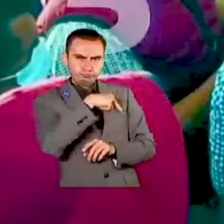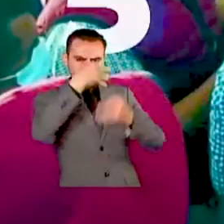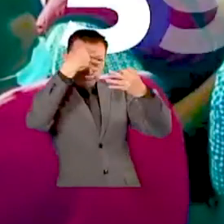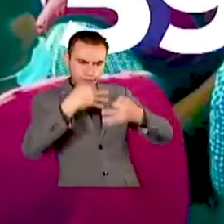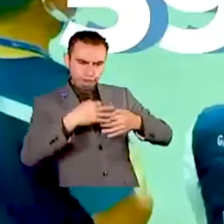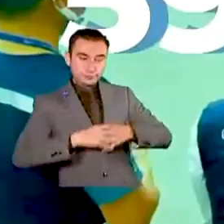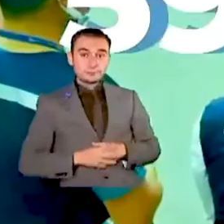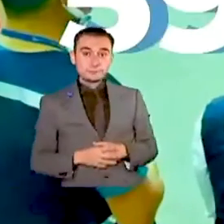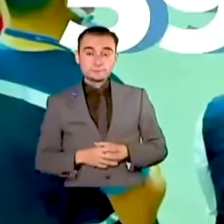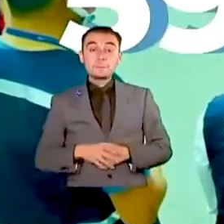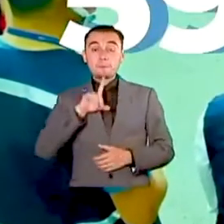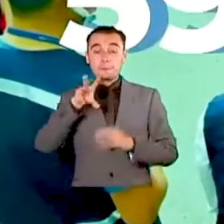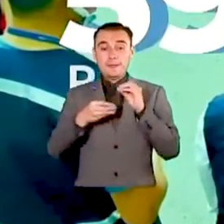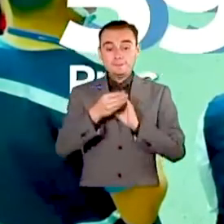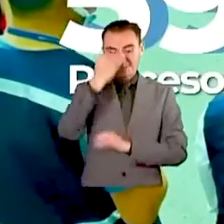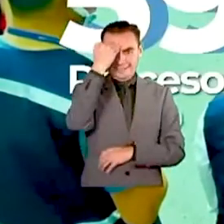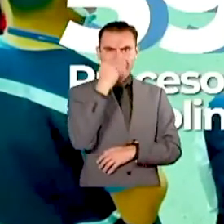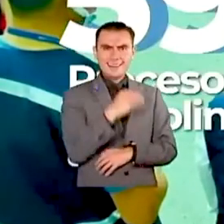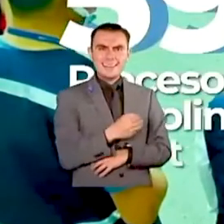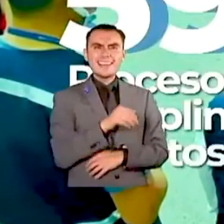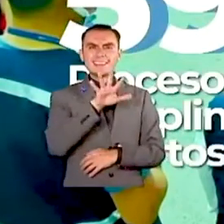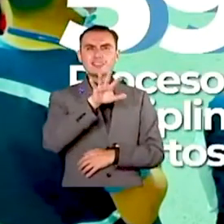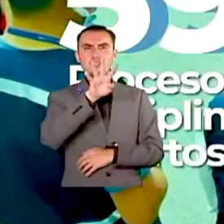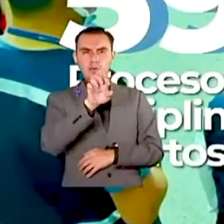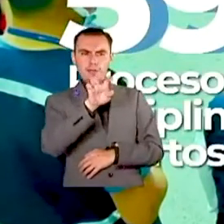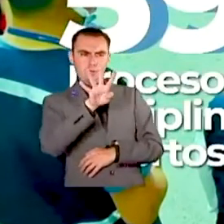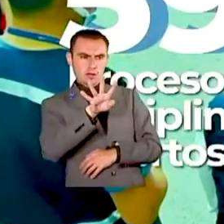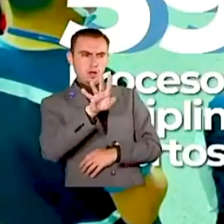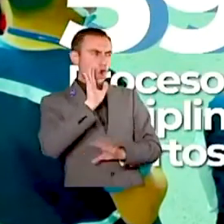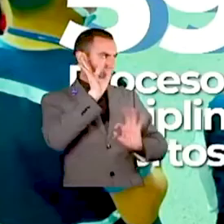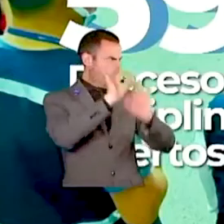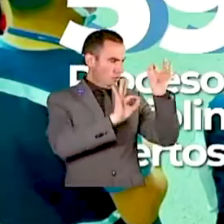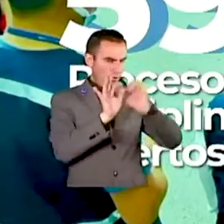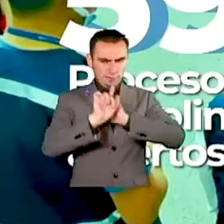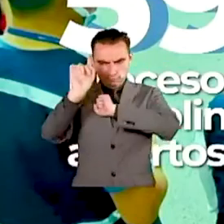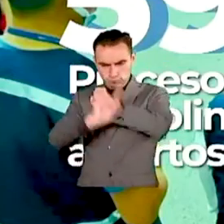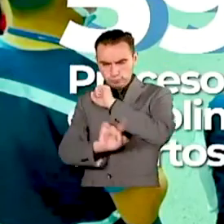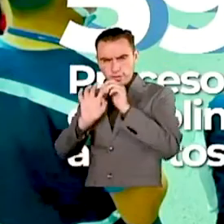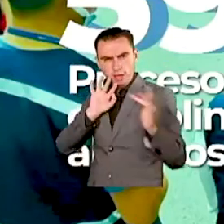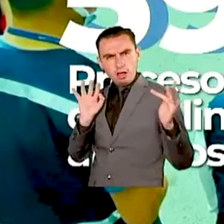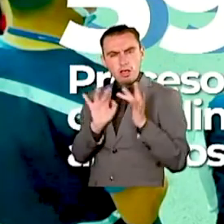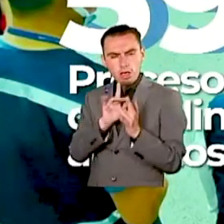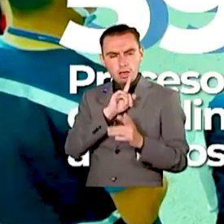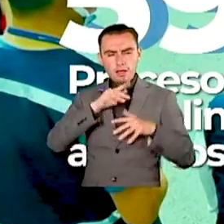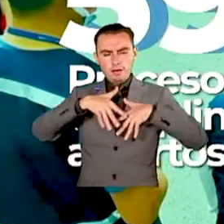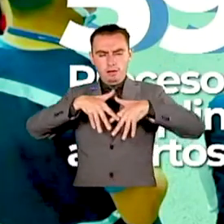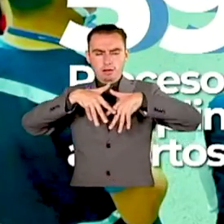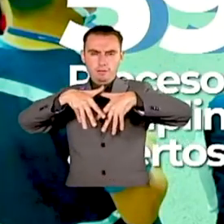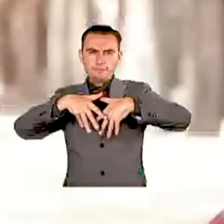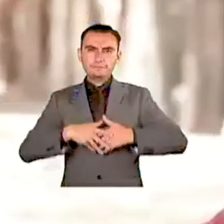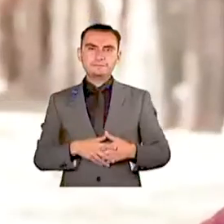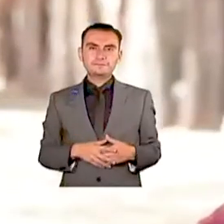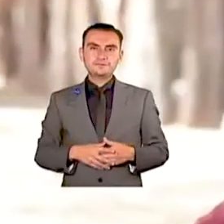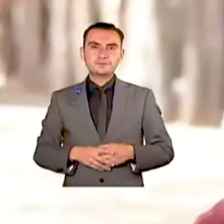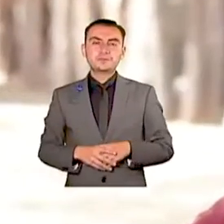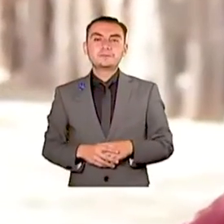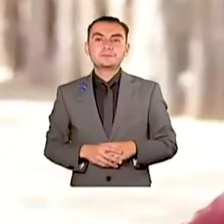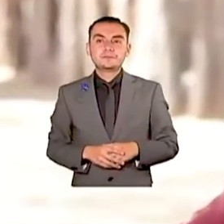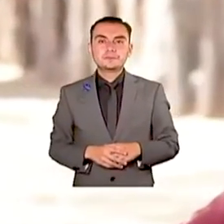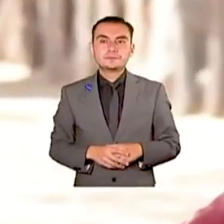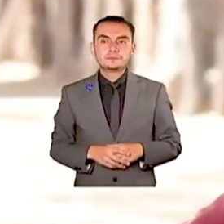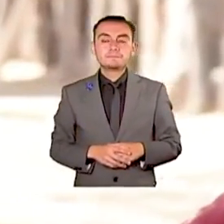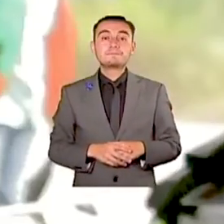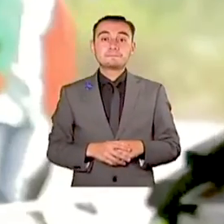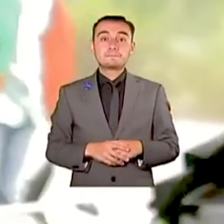pública. Además, 594 procesos disciplinarios abiertos relacionados con protesta social.